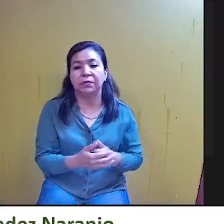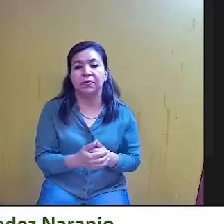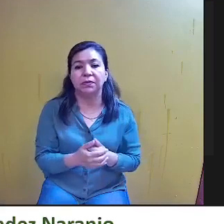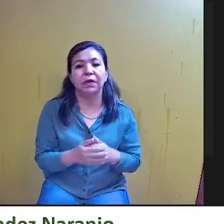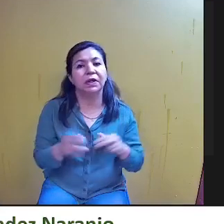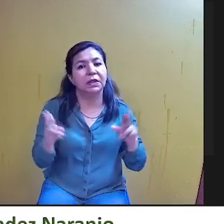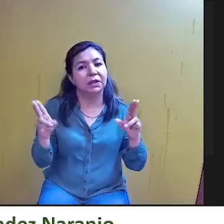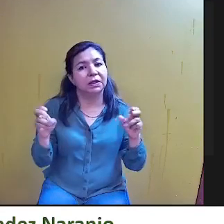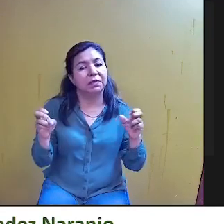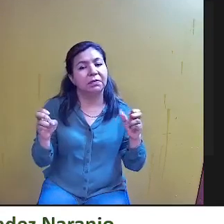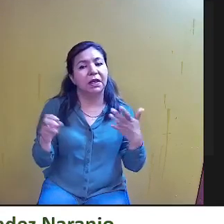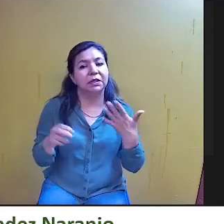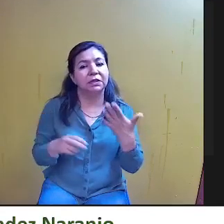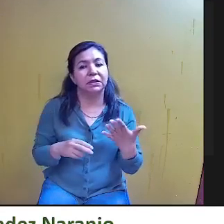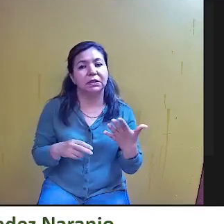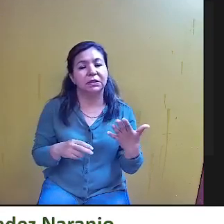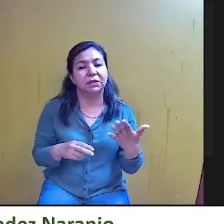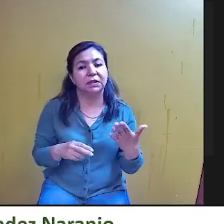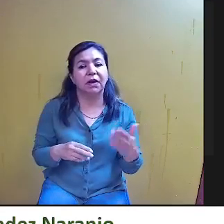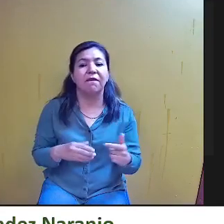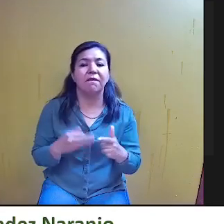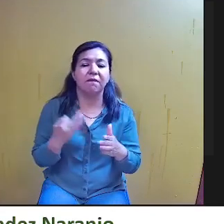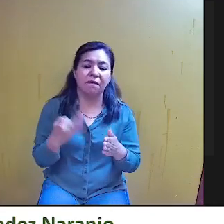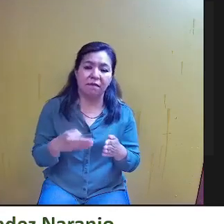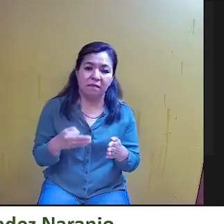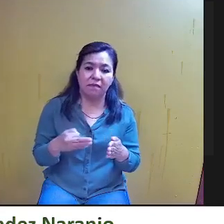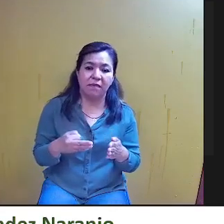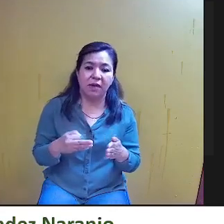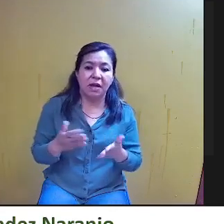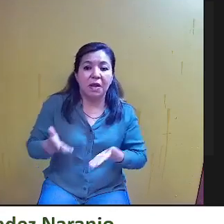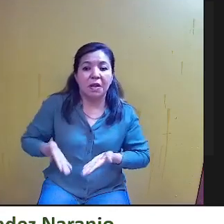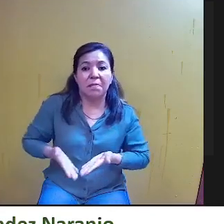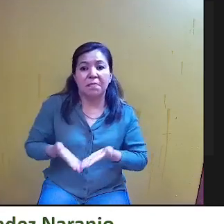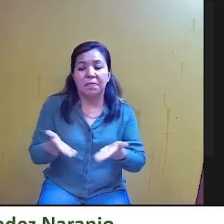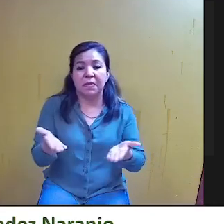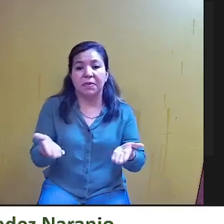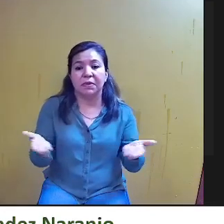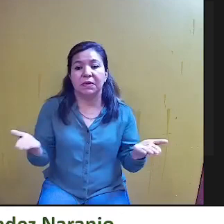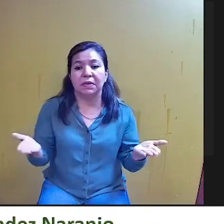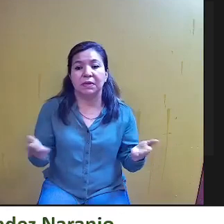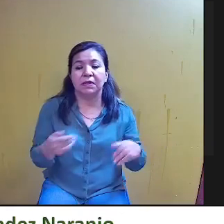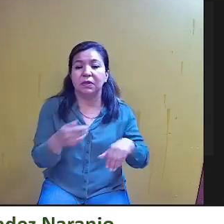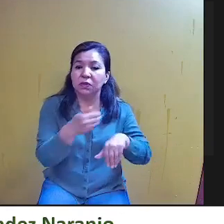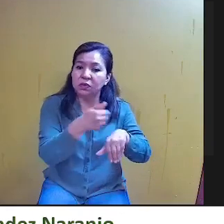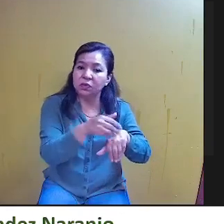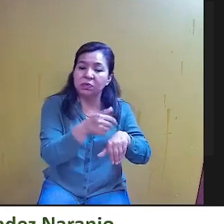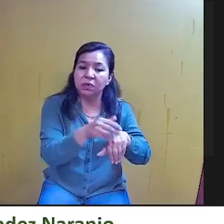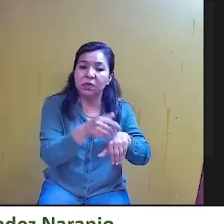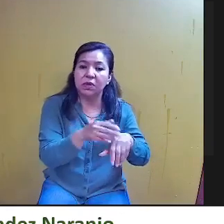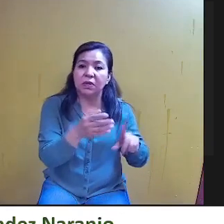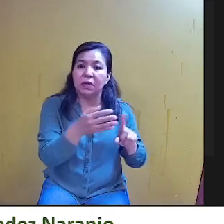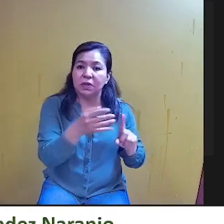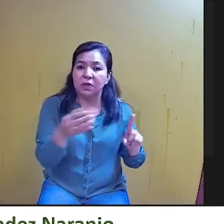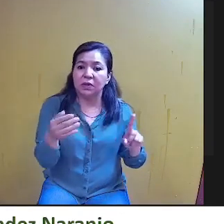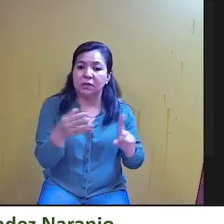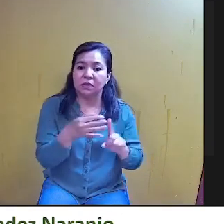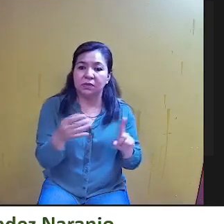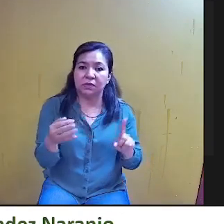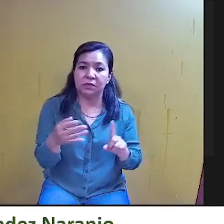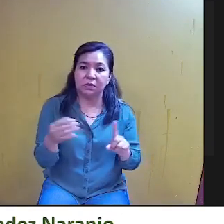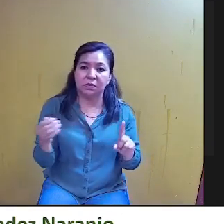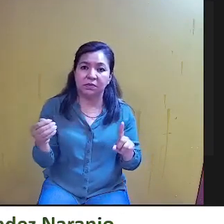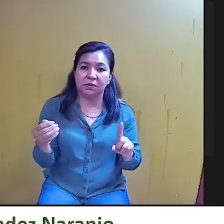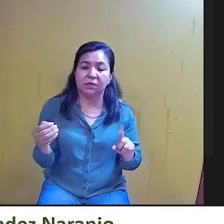Tema 5. Falta de fundamentación y motivación. Expedientes TE, diagonal GEC, diagonal 80, diagonal 2023 y TE, RAP, diagonal